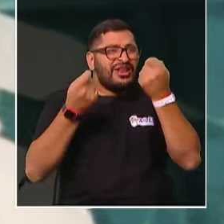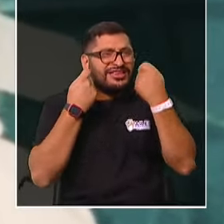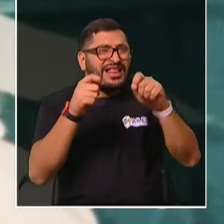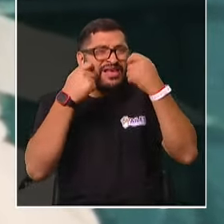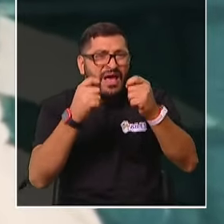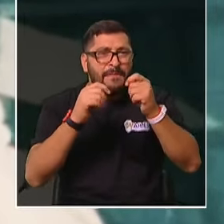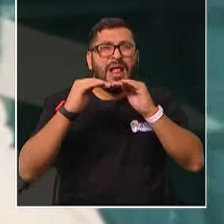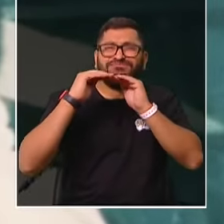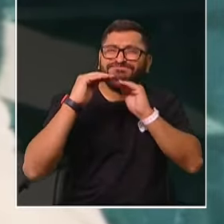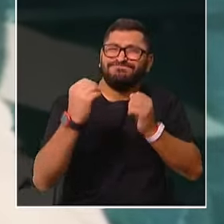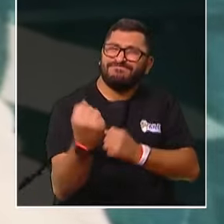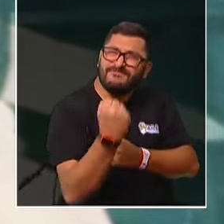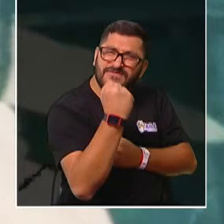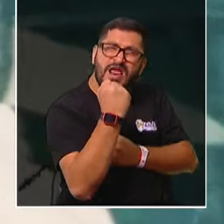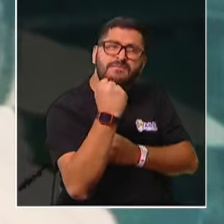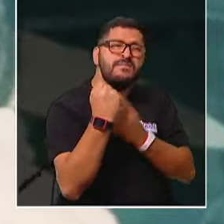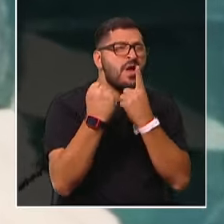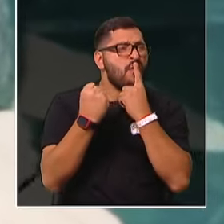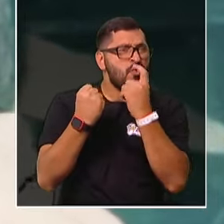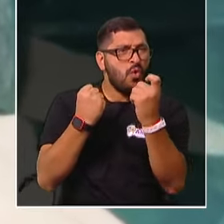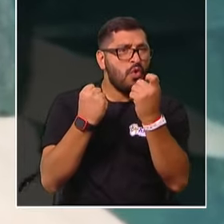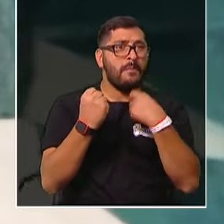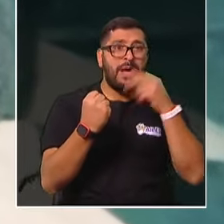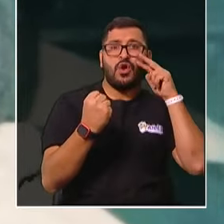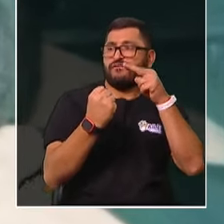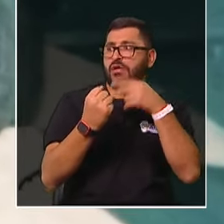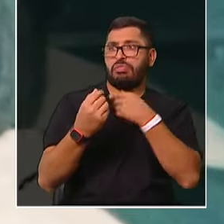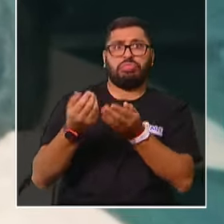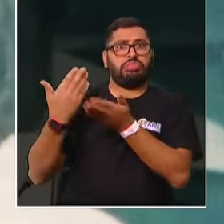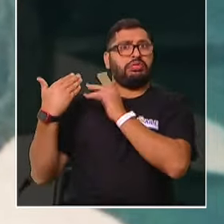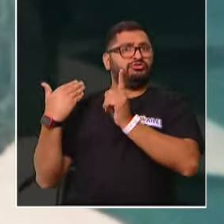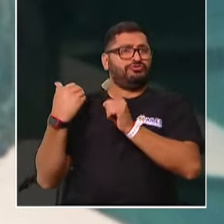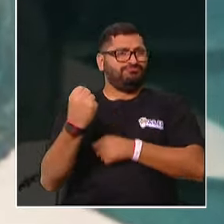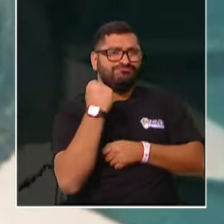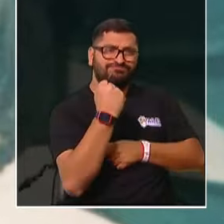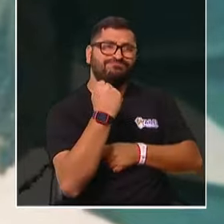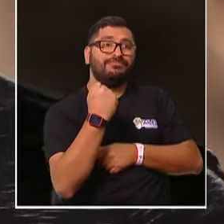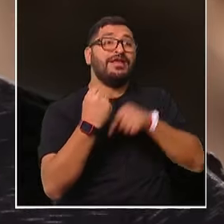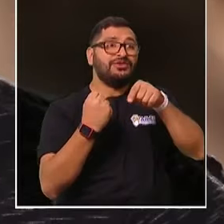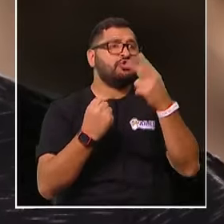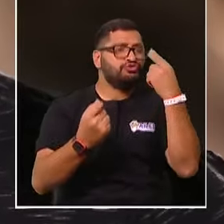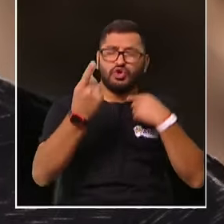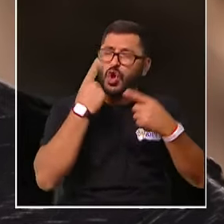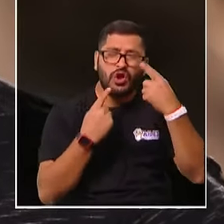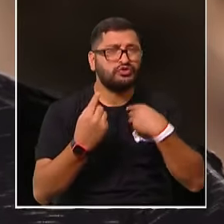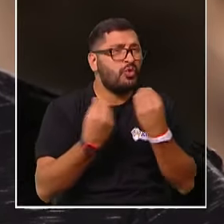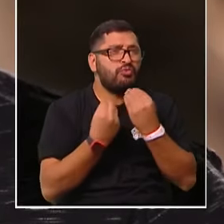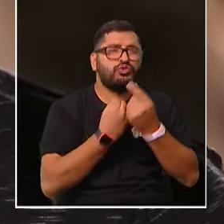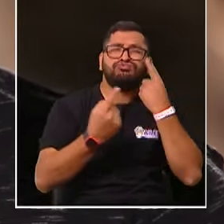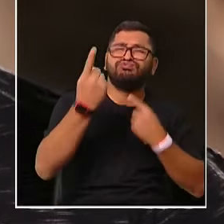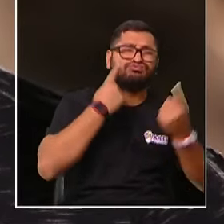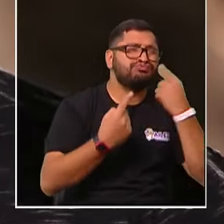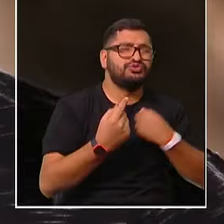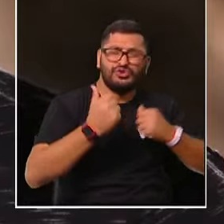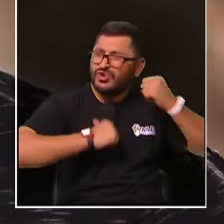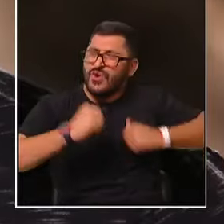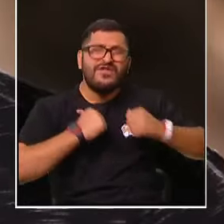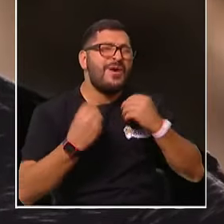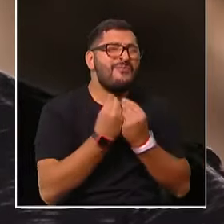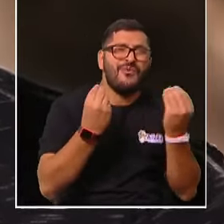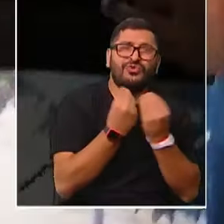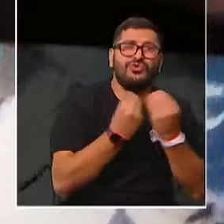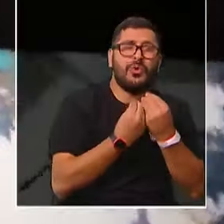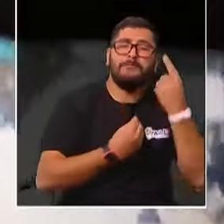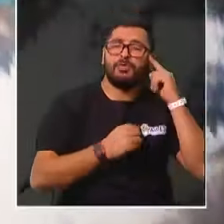trataba de mantenerme firme, duro, cosa que no me viera tampoco llorar. Yo lloré mucho, sufrí mucho, pero